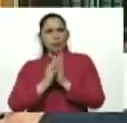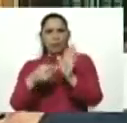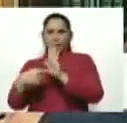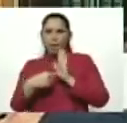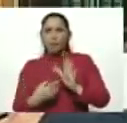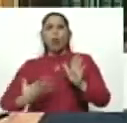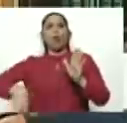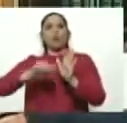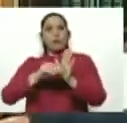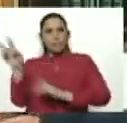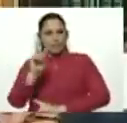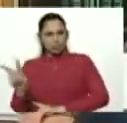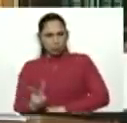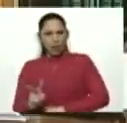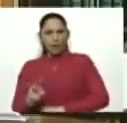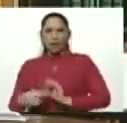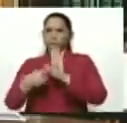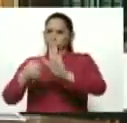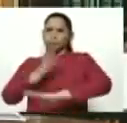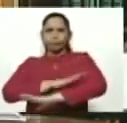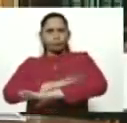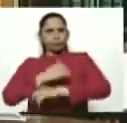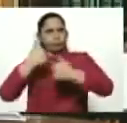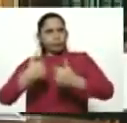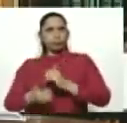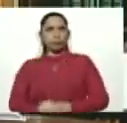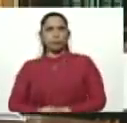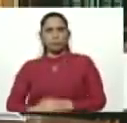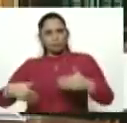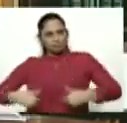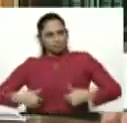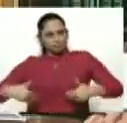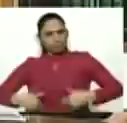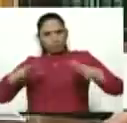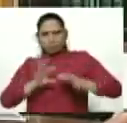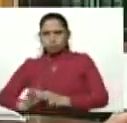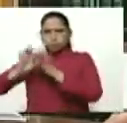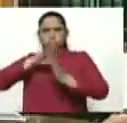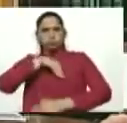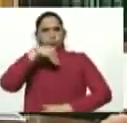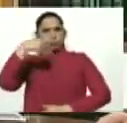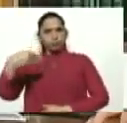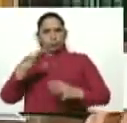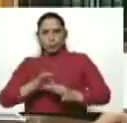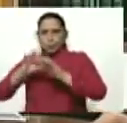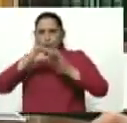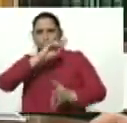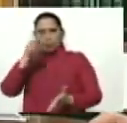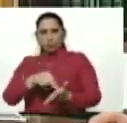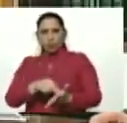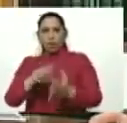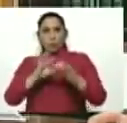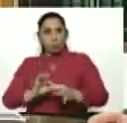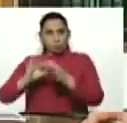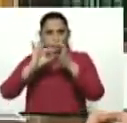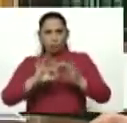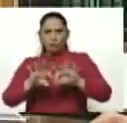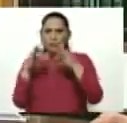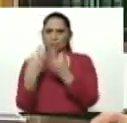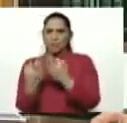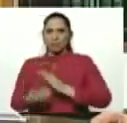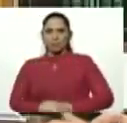Una vez más Venezuela da el ejemplo de disciplina, de sacrificio, de unión espiritual, de unión nacional, de unión de la